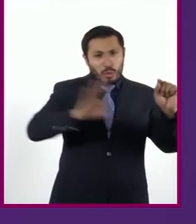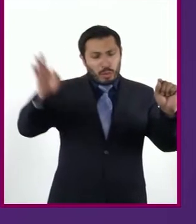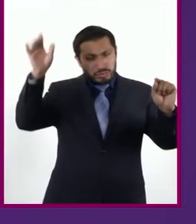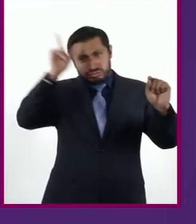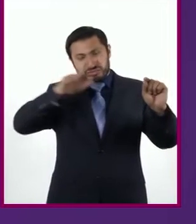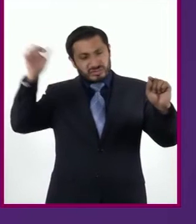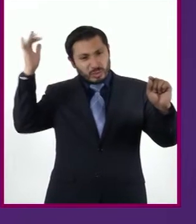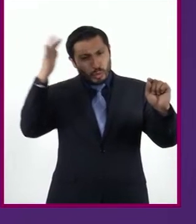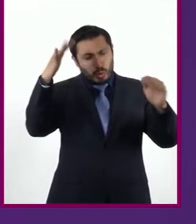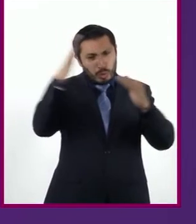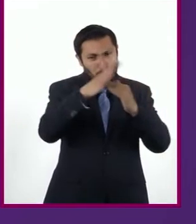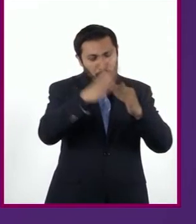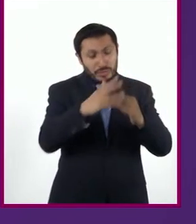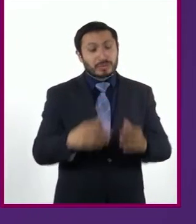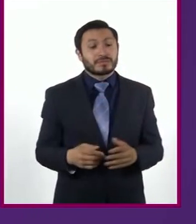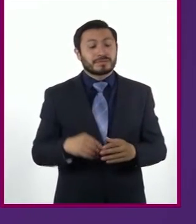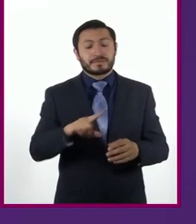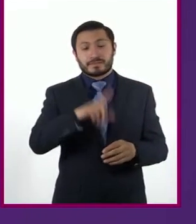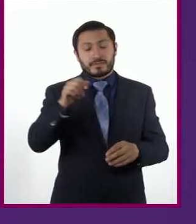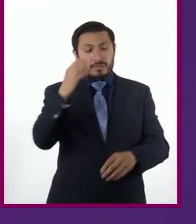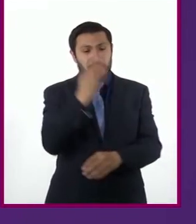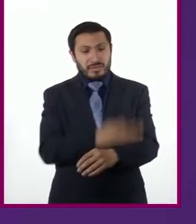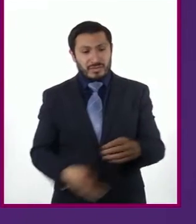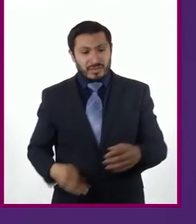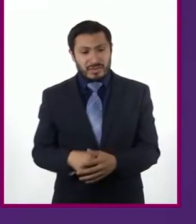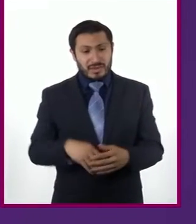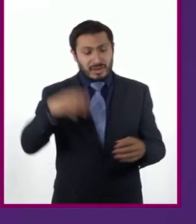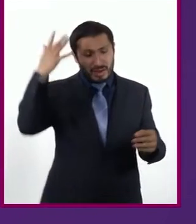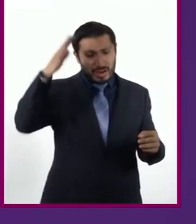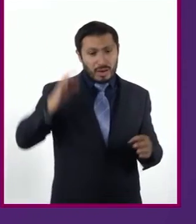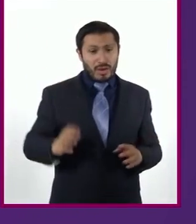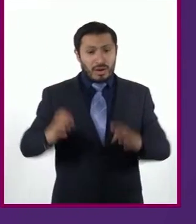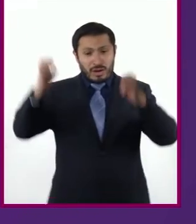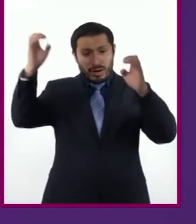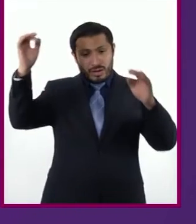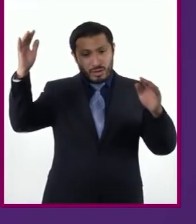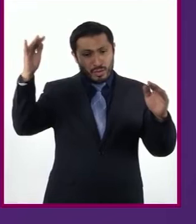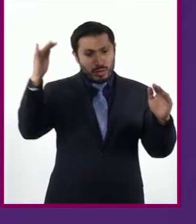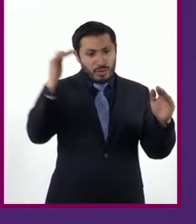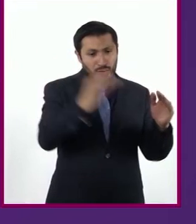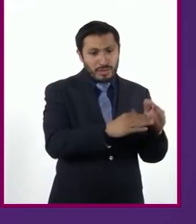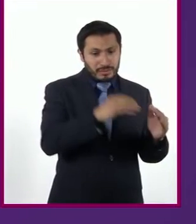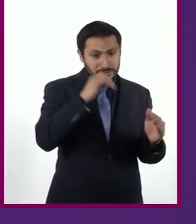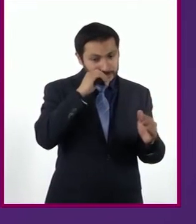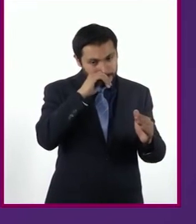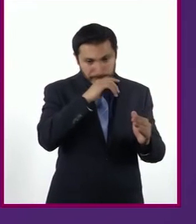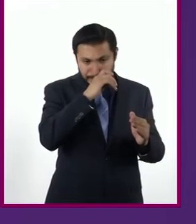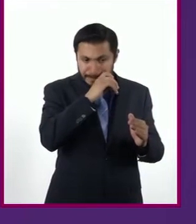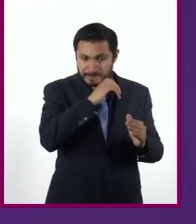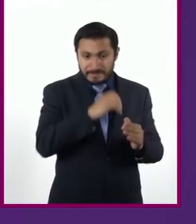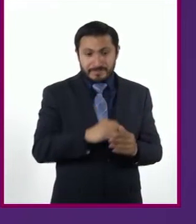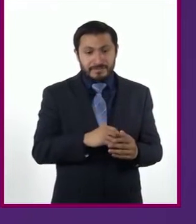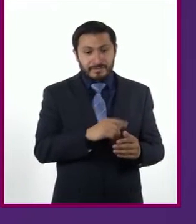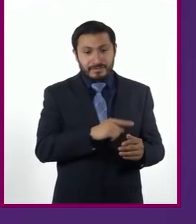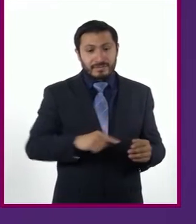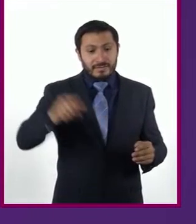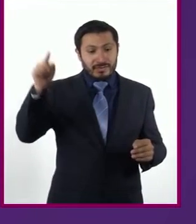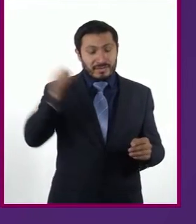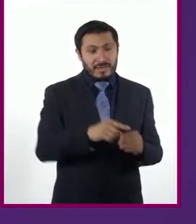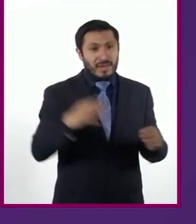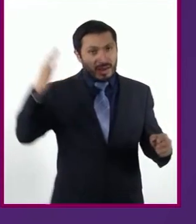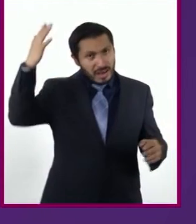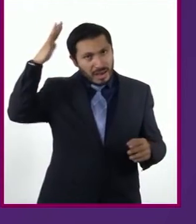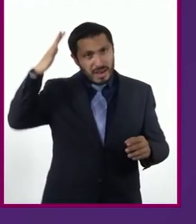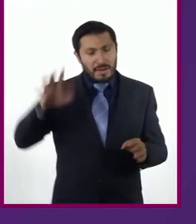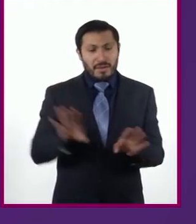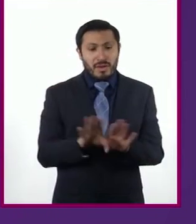calentador. Para el atardecer, la sombra del edificio se proyecta de esta forma, creando la sombra